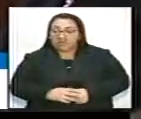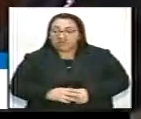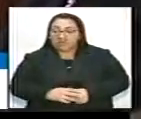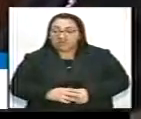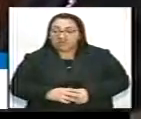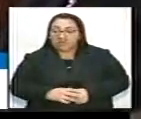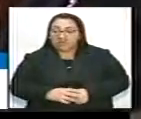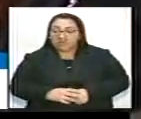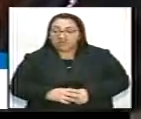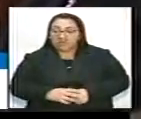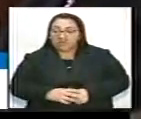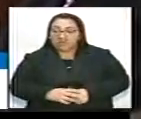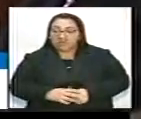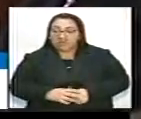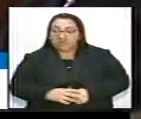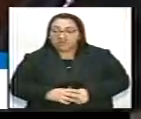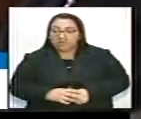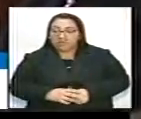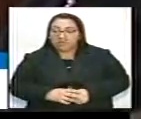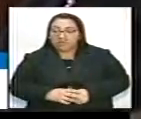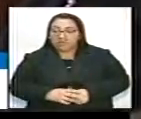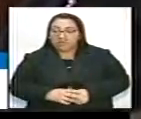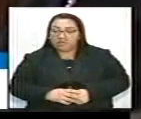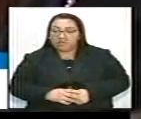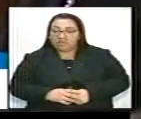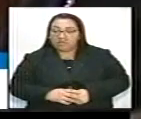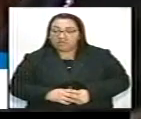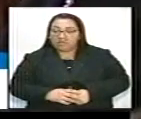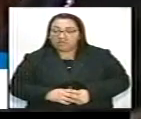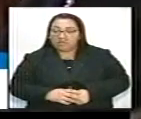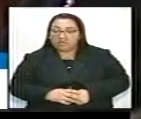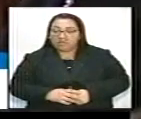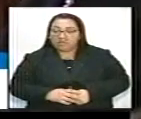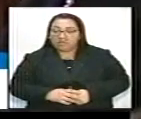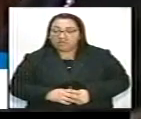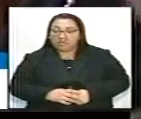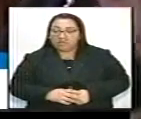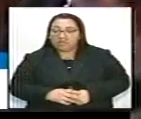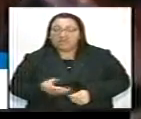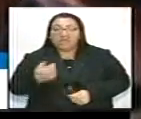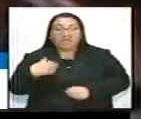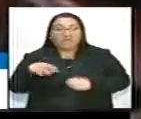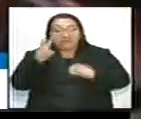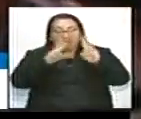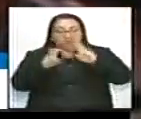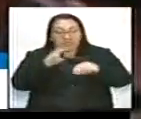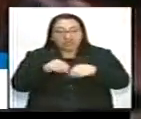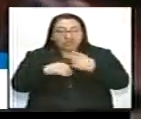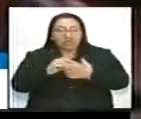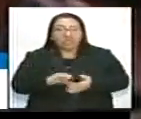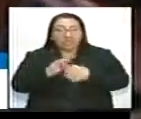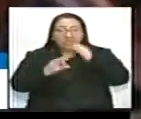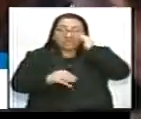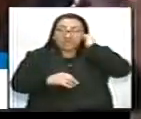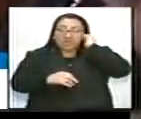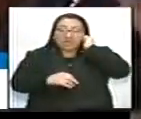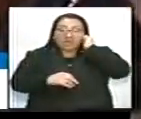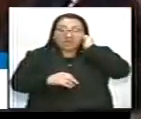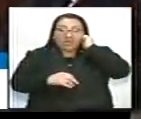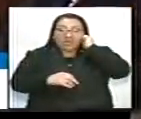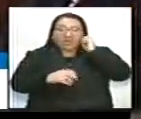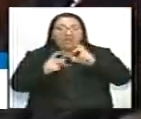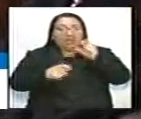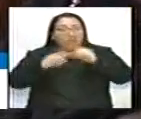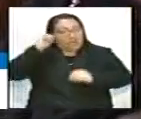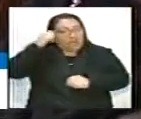funcionarios públicos, alcaldes, respecto de actos de corrupción. Tiene que haber pericias contables, seguramente pericias de los